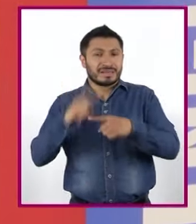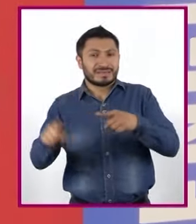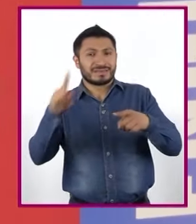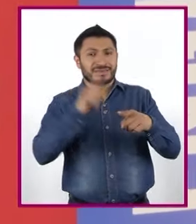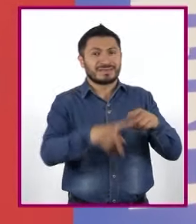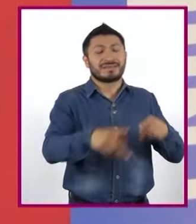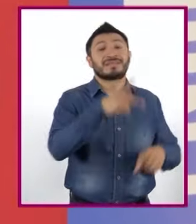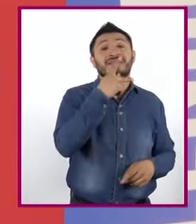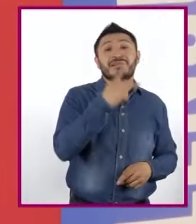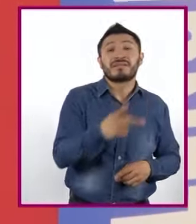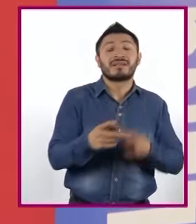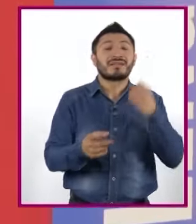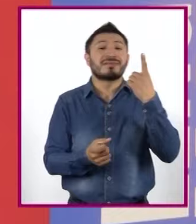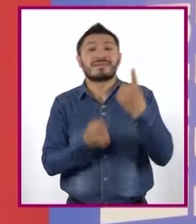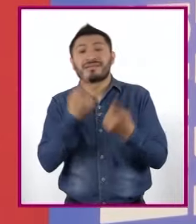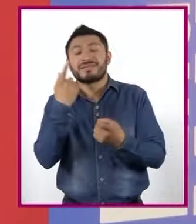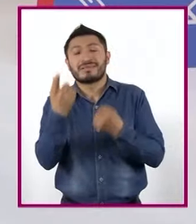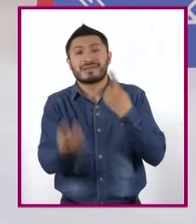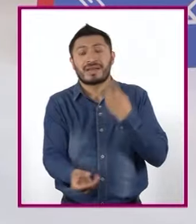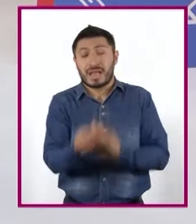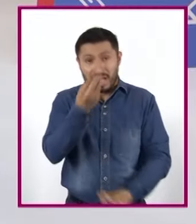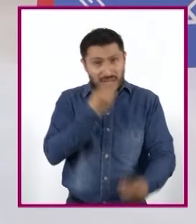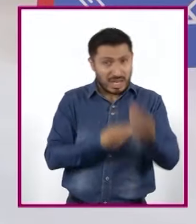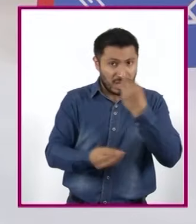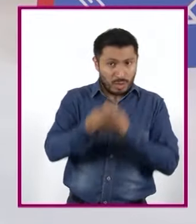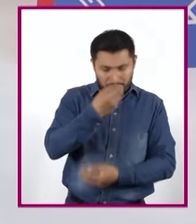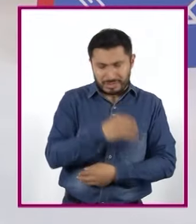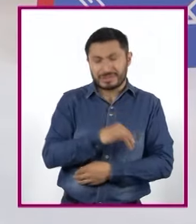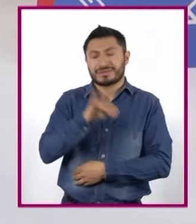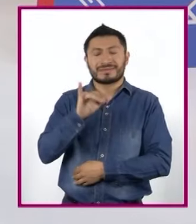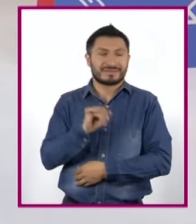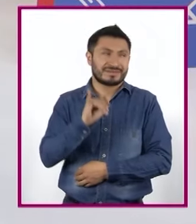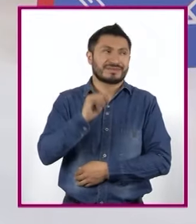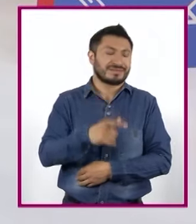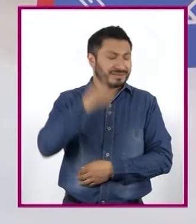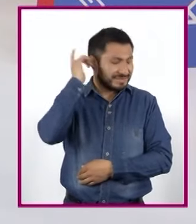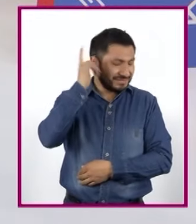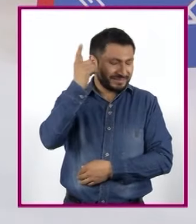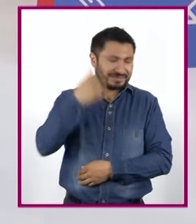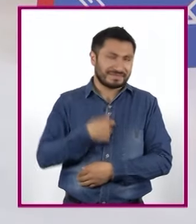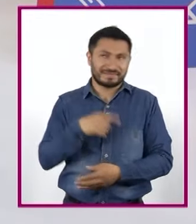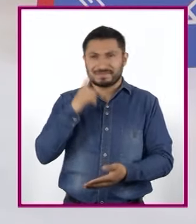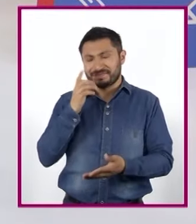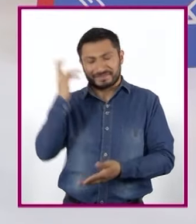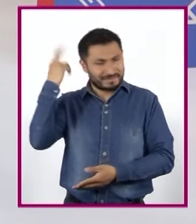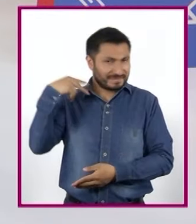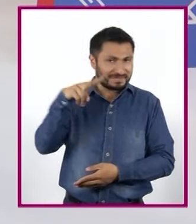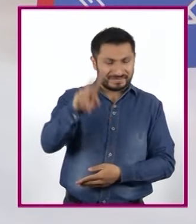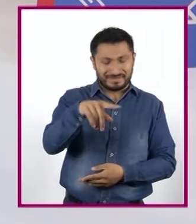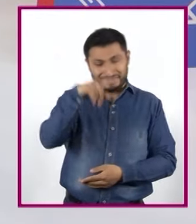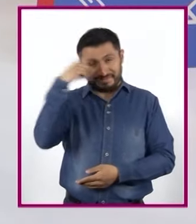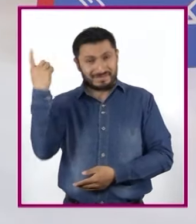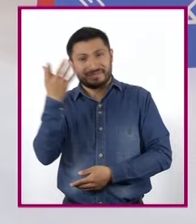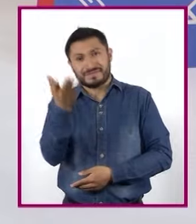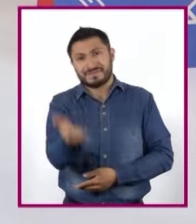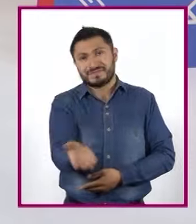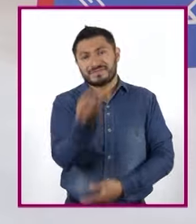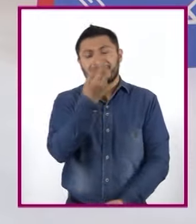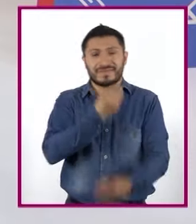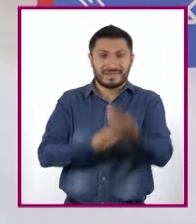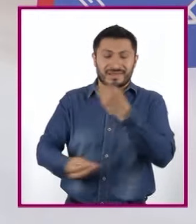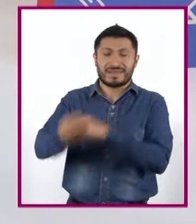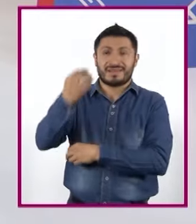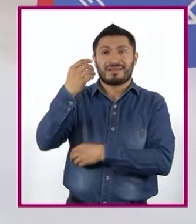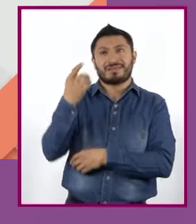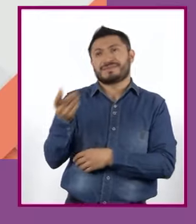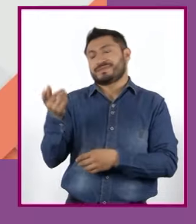palabras para algunos alimentos. Sí, profesora, espero que si voy de viaje sea más fácil pedir una comida que ir